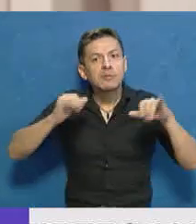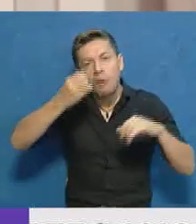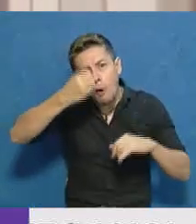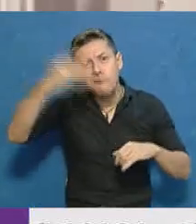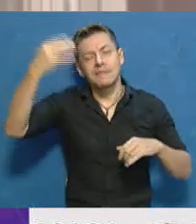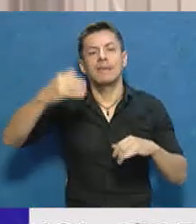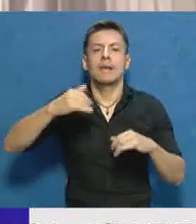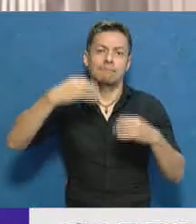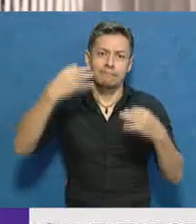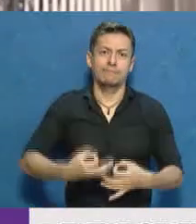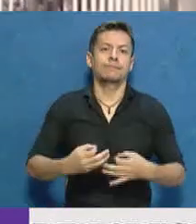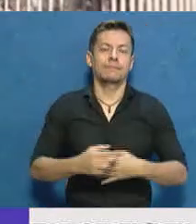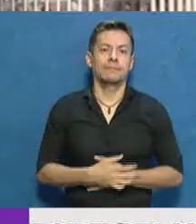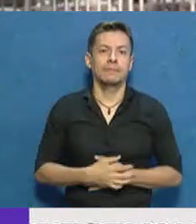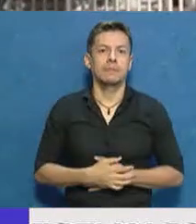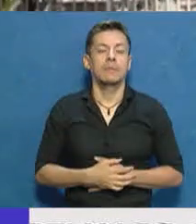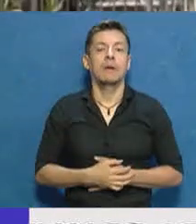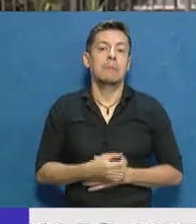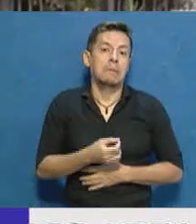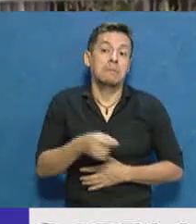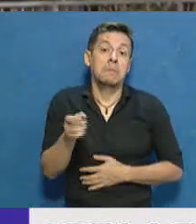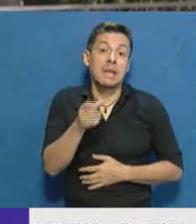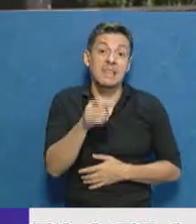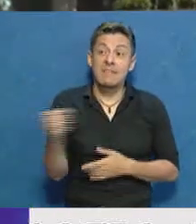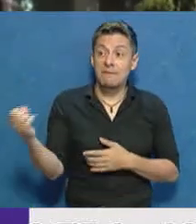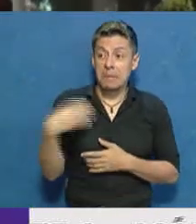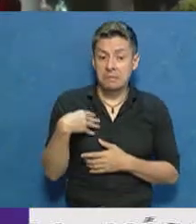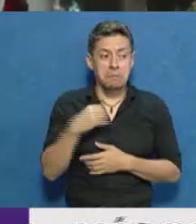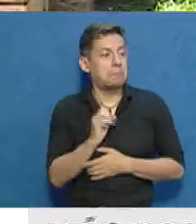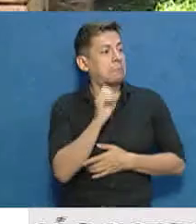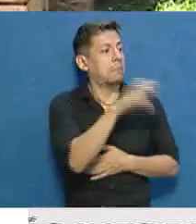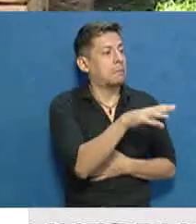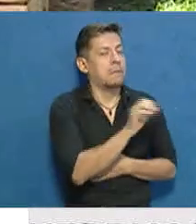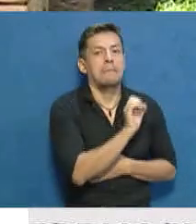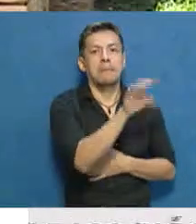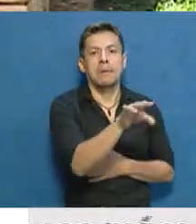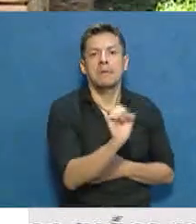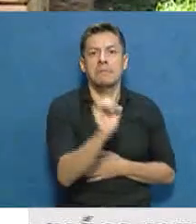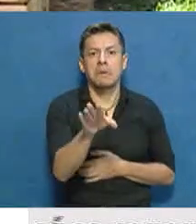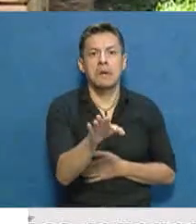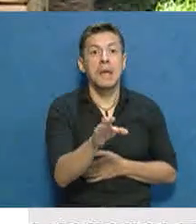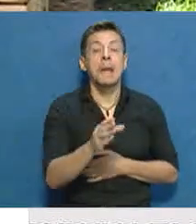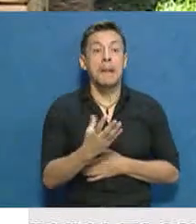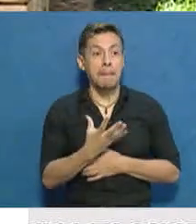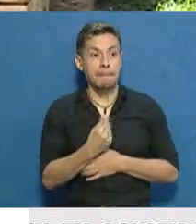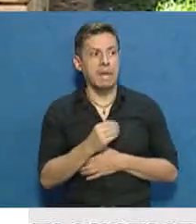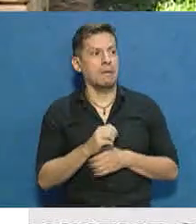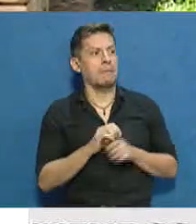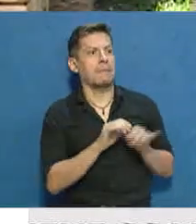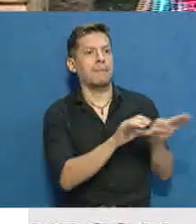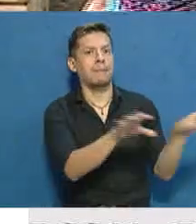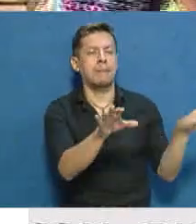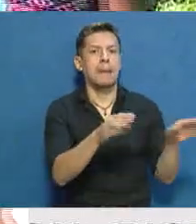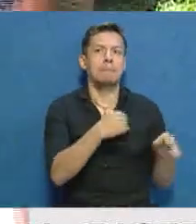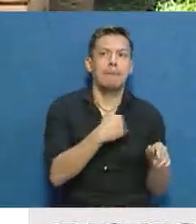oficiales. ¿Por qué? Porque cuando usted reenvía esa información, está sumándole al miedo de su mamá, de su papá, de